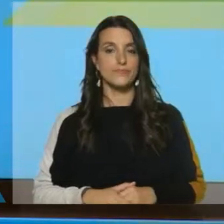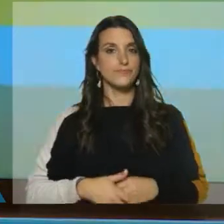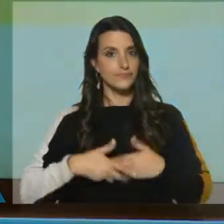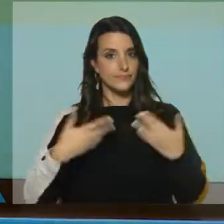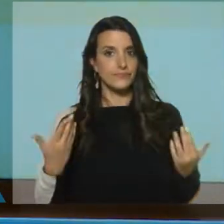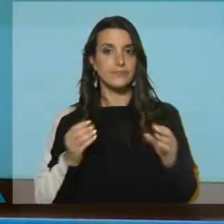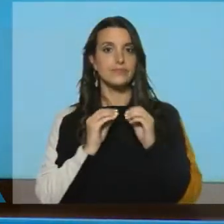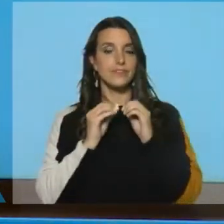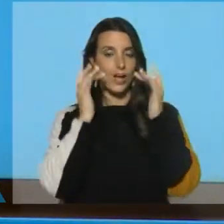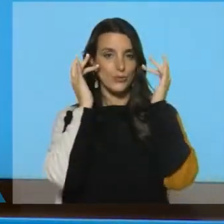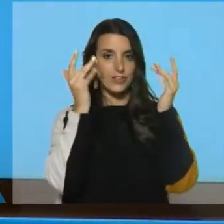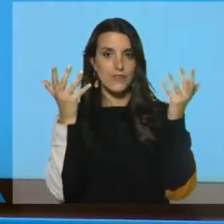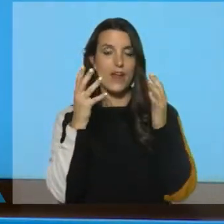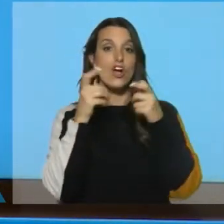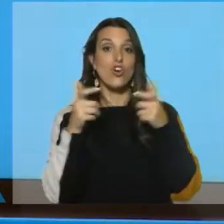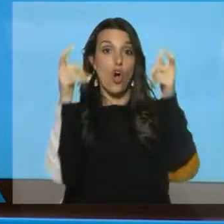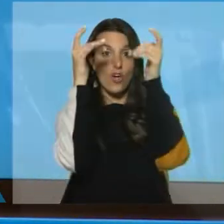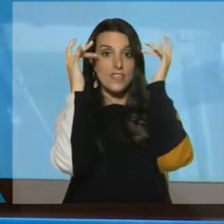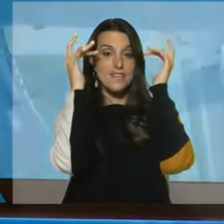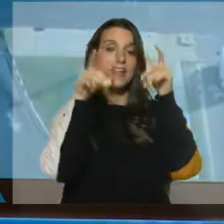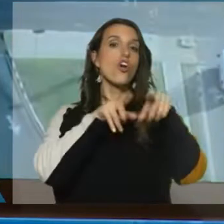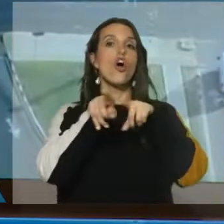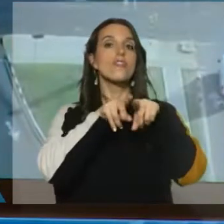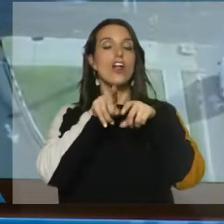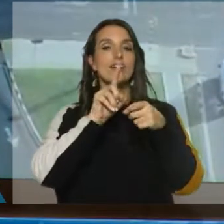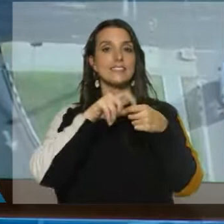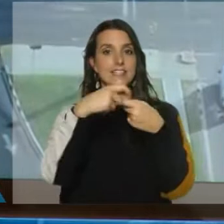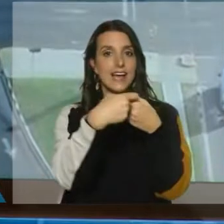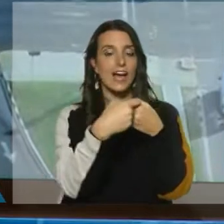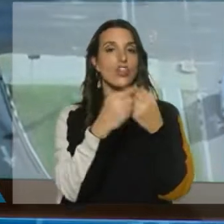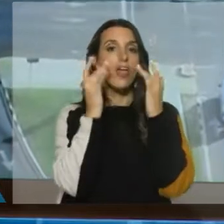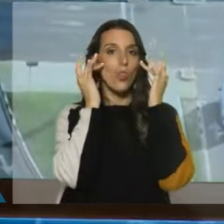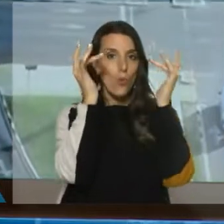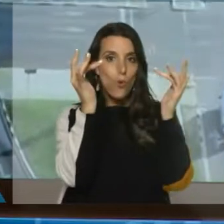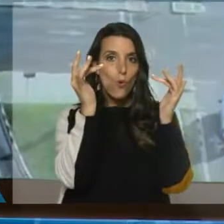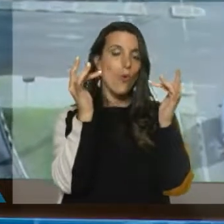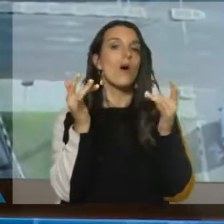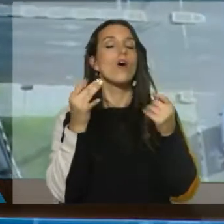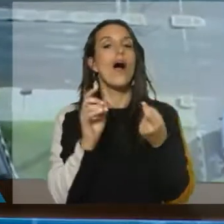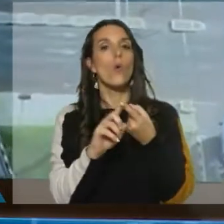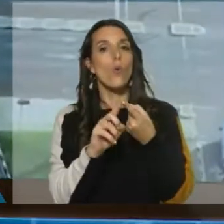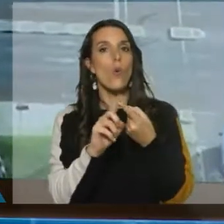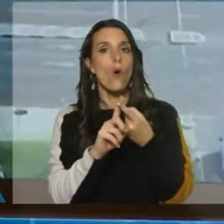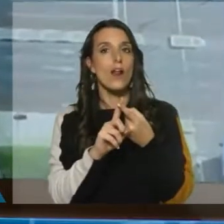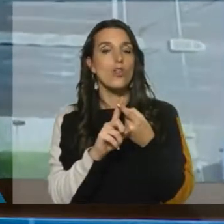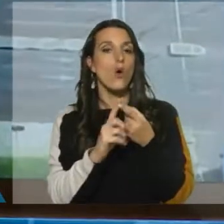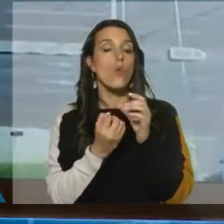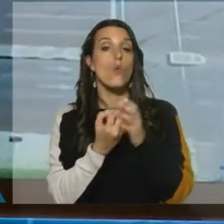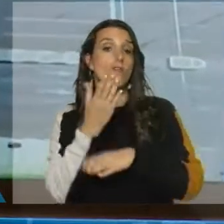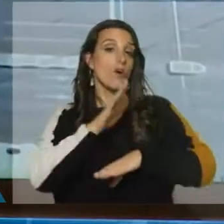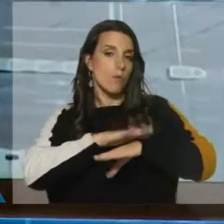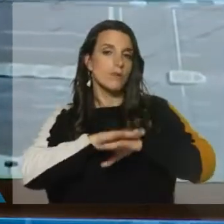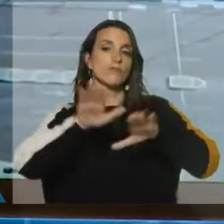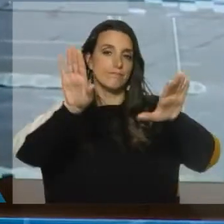Abordamos asuntos educativos. El CODICEN y la Coordinadora de los Sindicatos de la Educación acordaron tener una nueva instancia